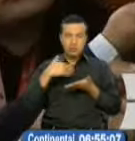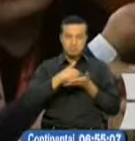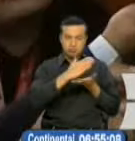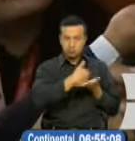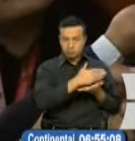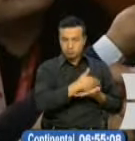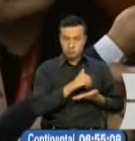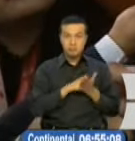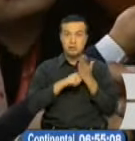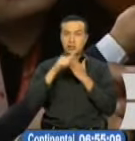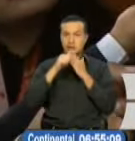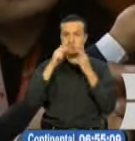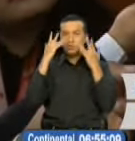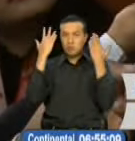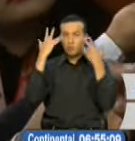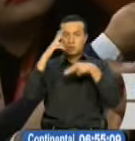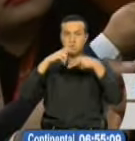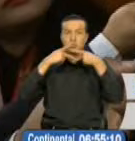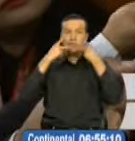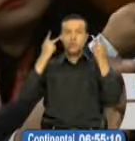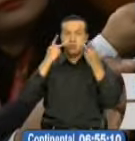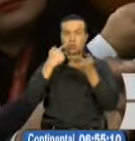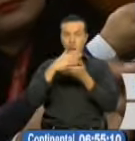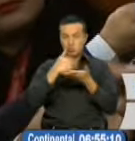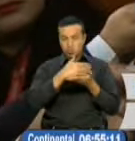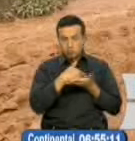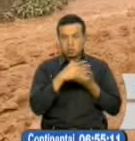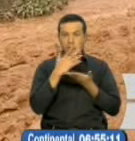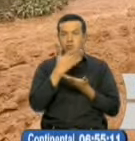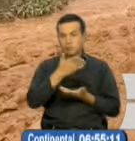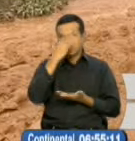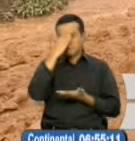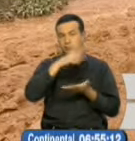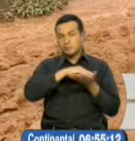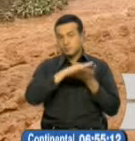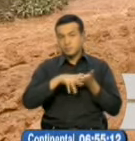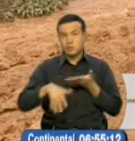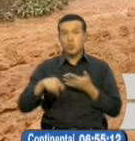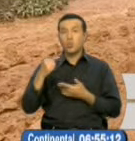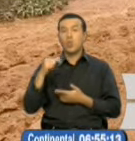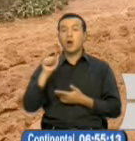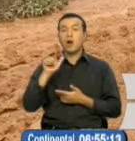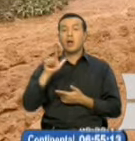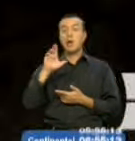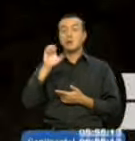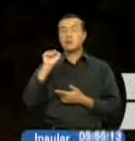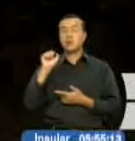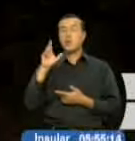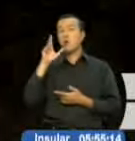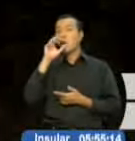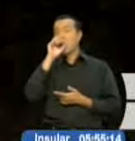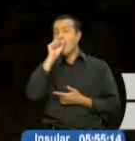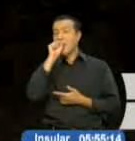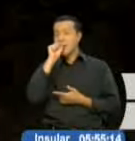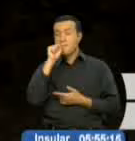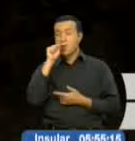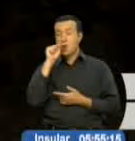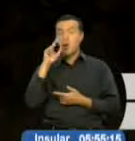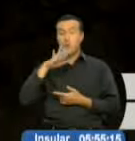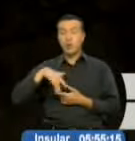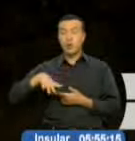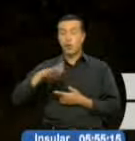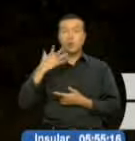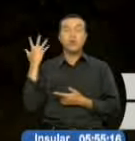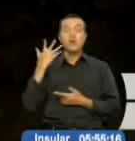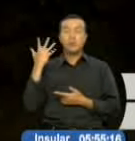por las condiciones climáticas se satura y existen desprendimientos del talud. La vía Gualaceo-Limón permanecerá cerrada en el kilómetro 10 debido a los